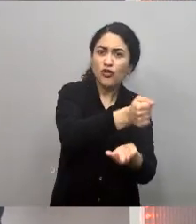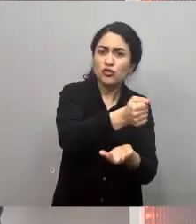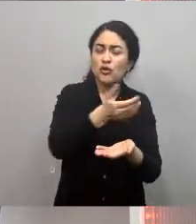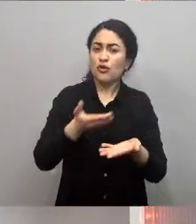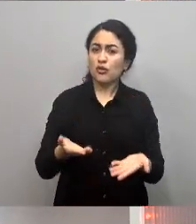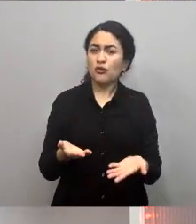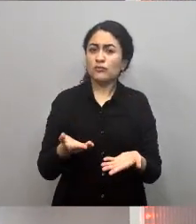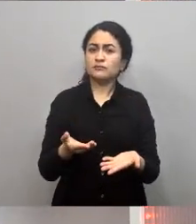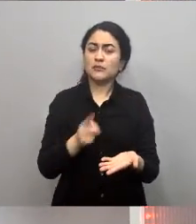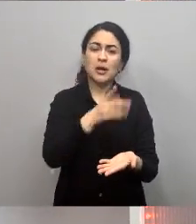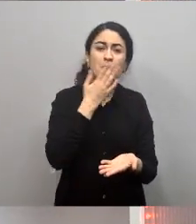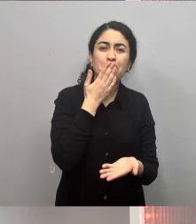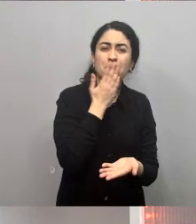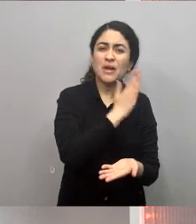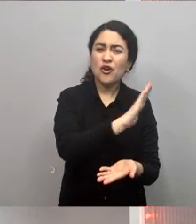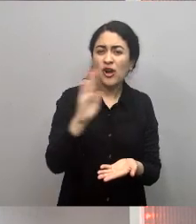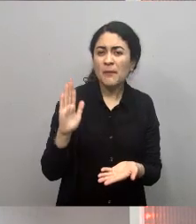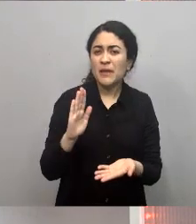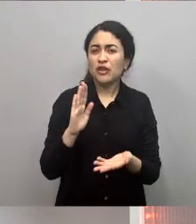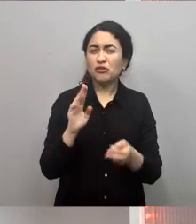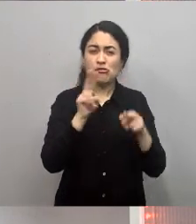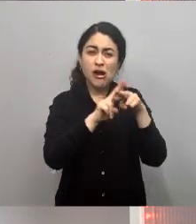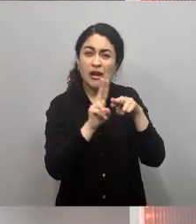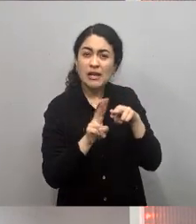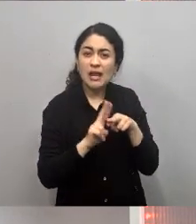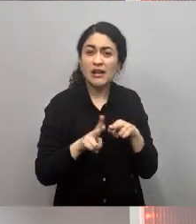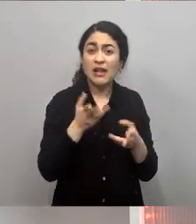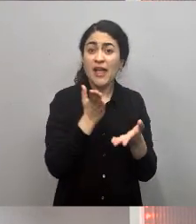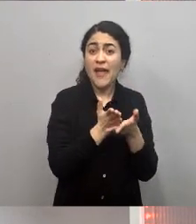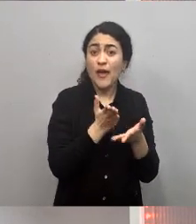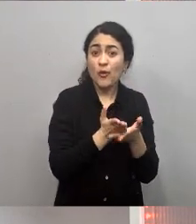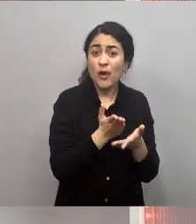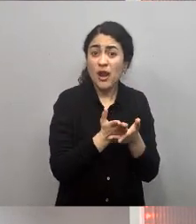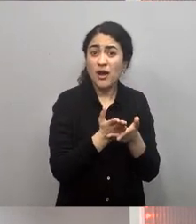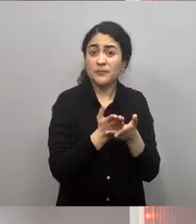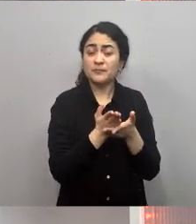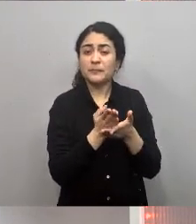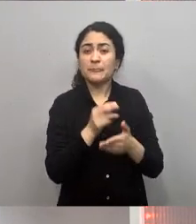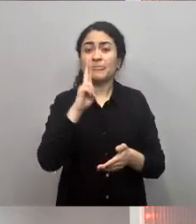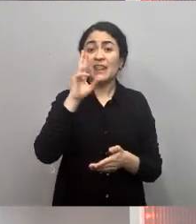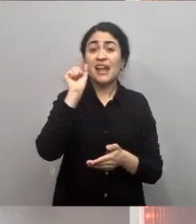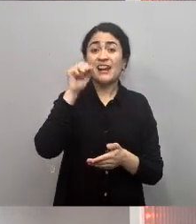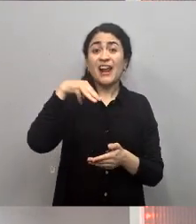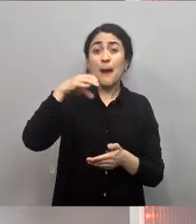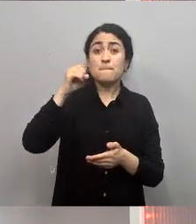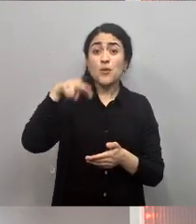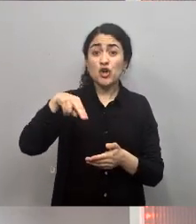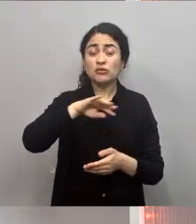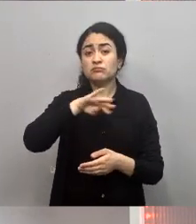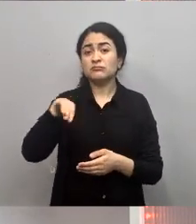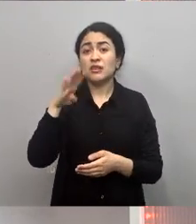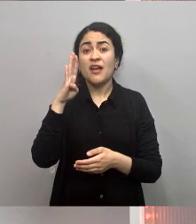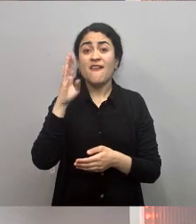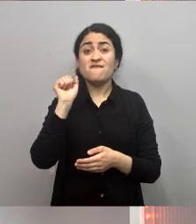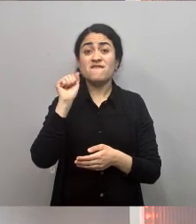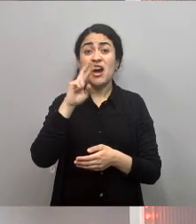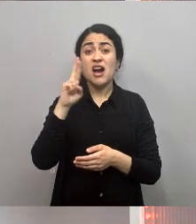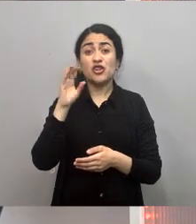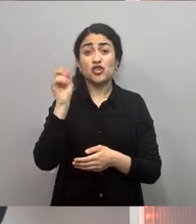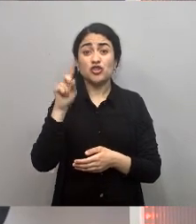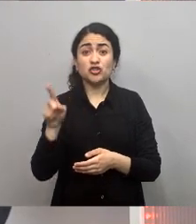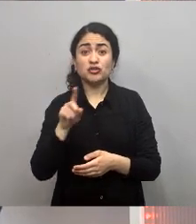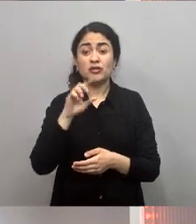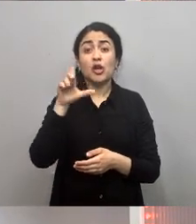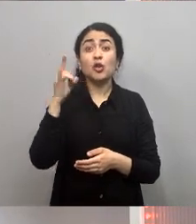para lo que es el mejoramiento, ¿no es cierto?, y recuperación de la escuela Ramón Barros Luco. Así es. Sin embargo, no está ninguno de